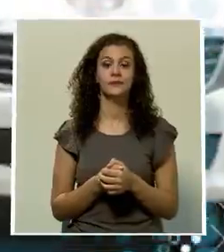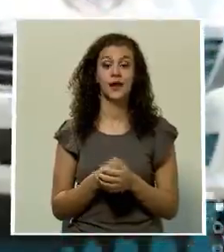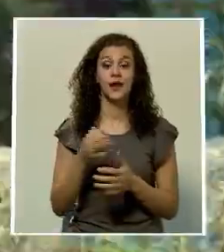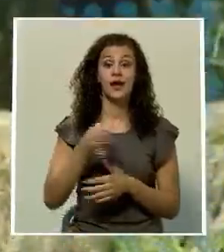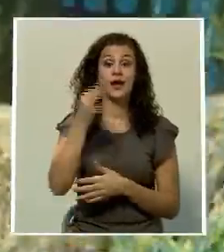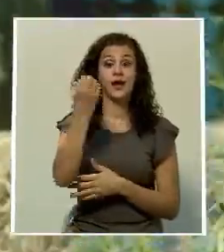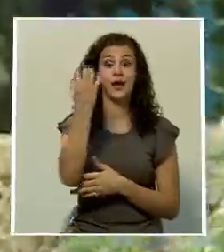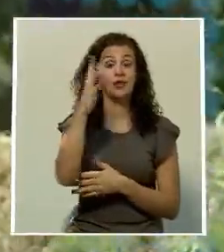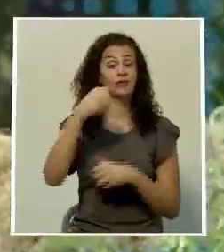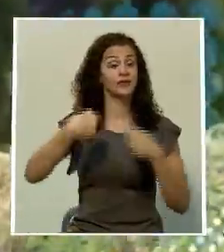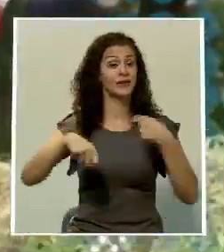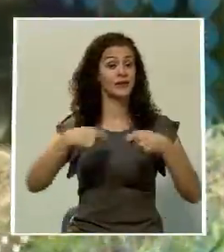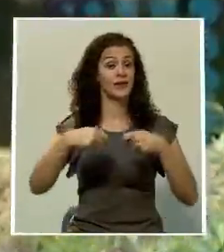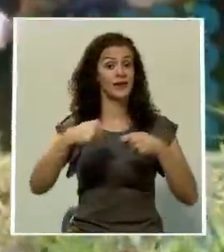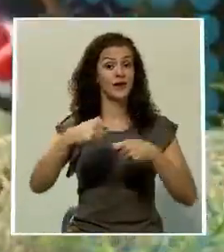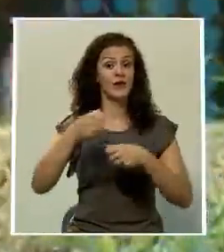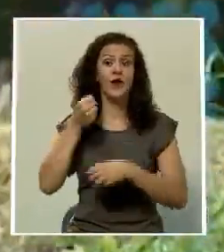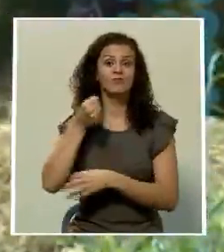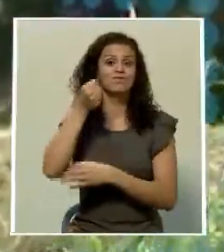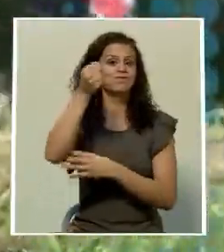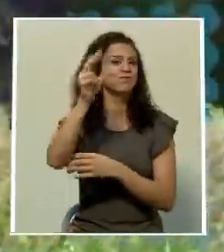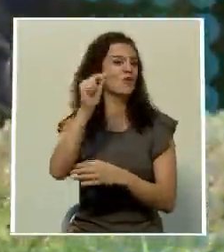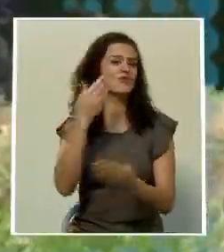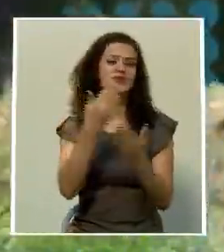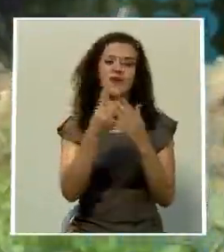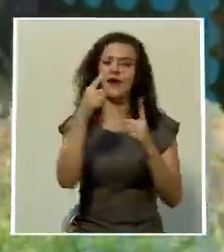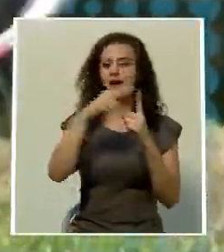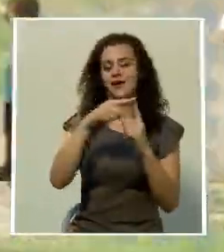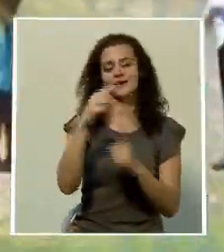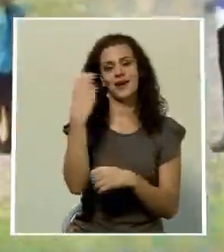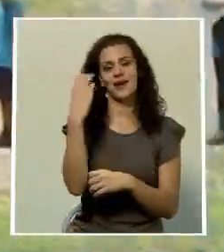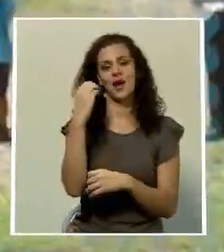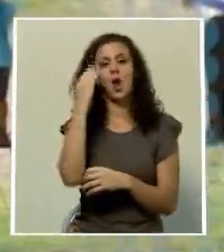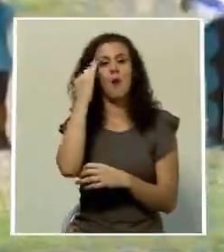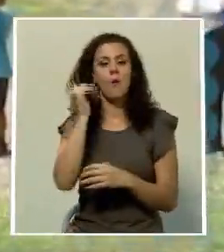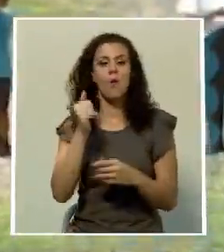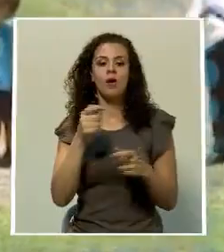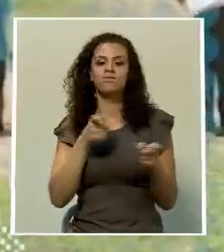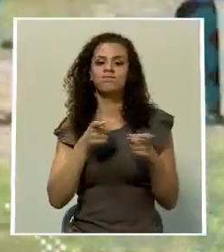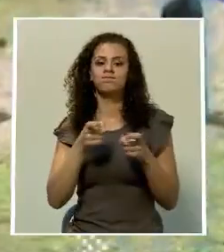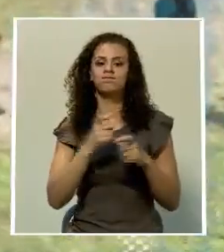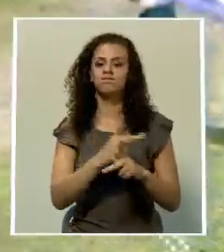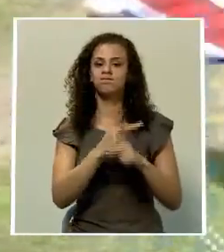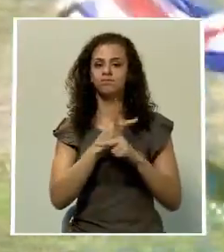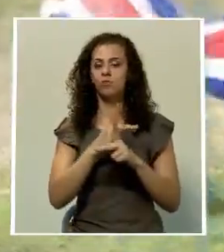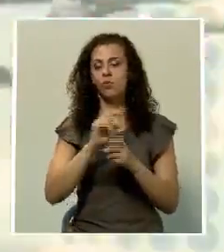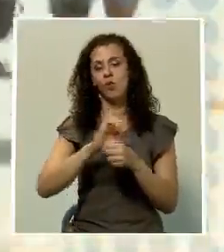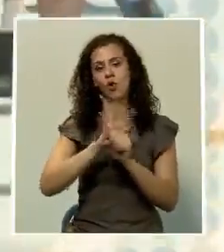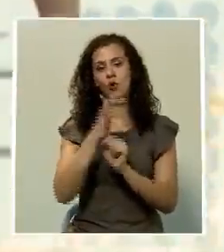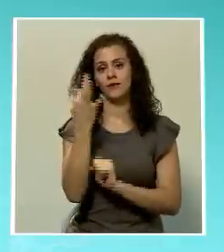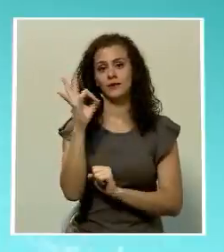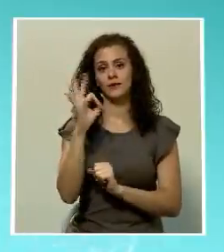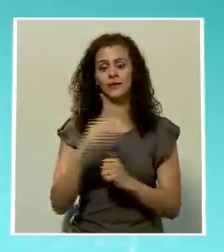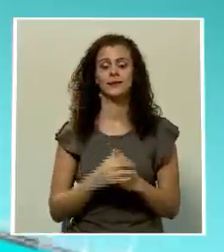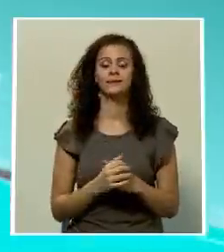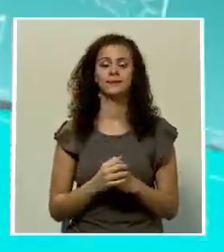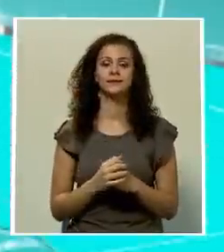Este 14 de septiembre la antorcha no llegará hasta Cartago debido a las medidas de prevención por el